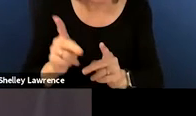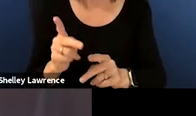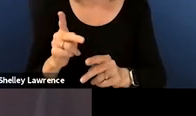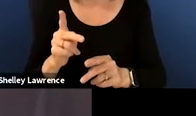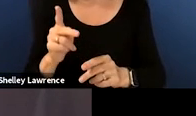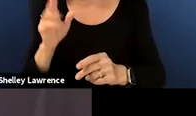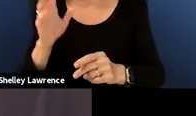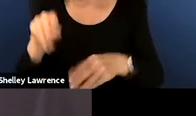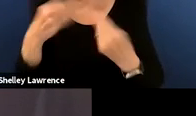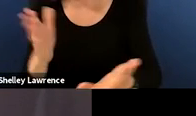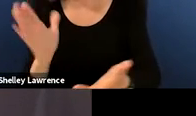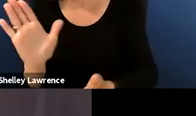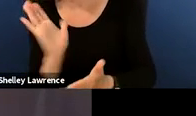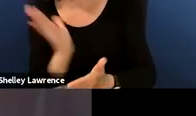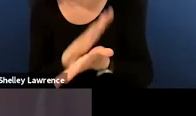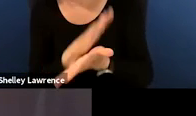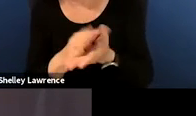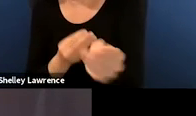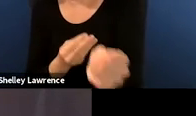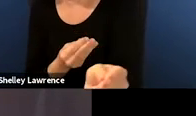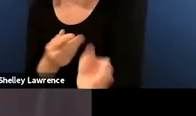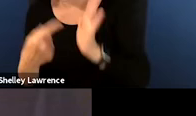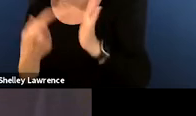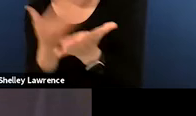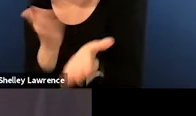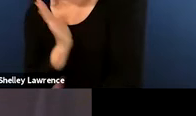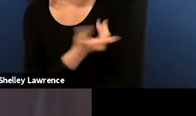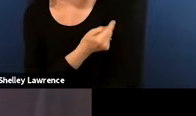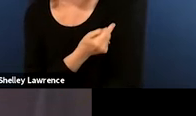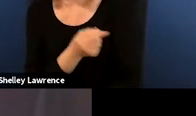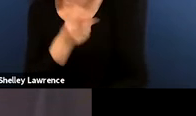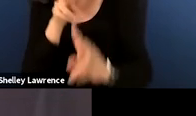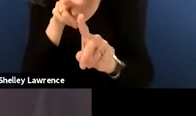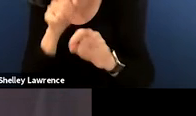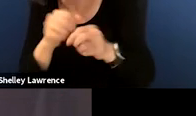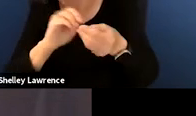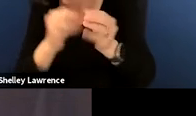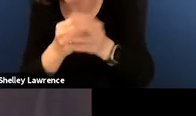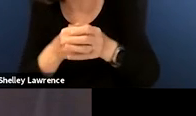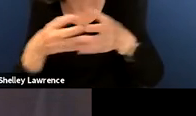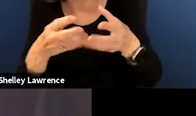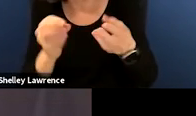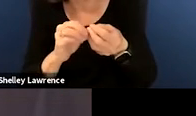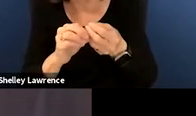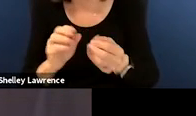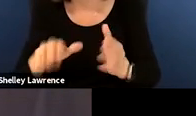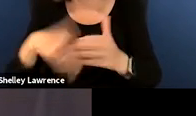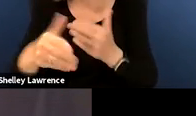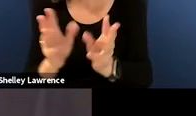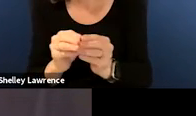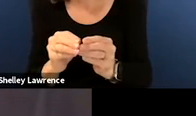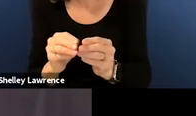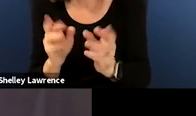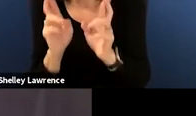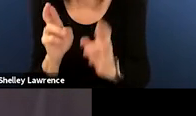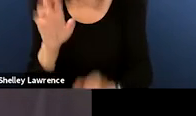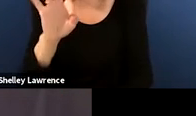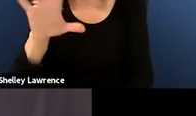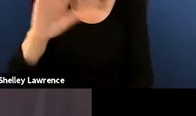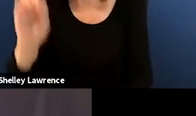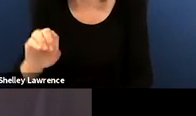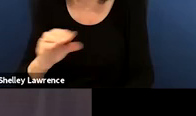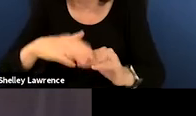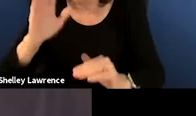los empleados que han entregado su prueba de vacunación y esperamos que estos números sigan creciendo. Esperamos que en la siguiente sesión podamos estar